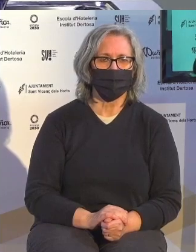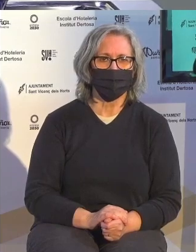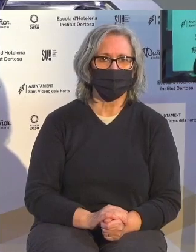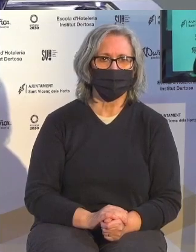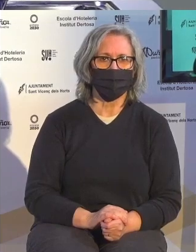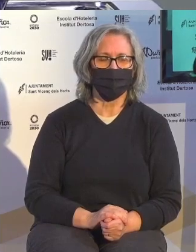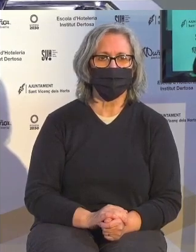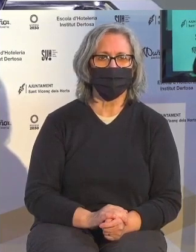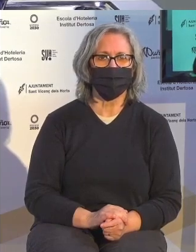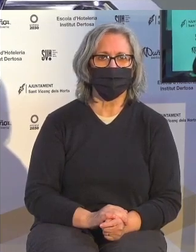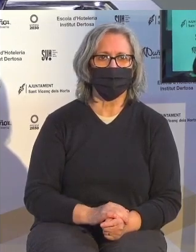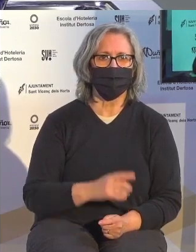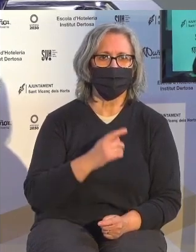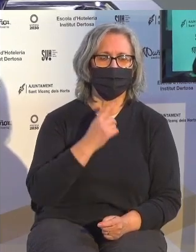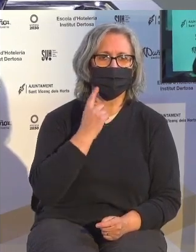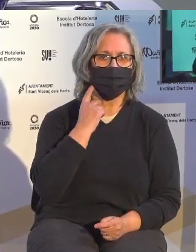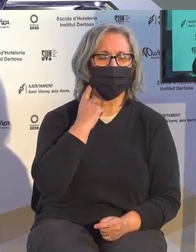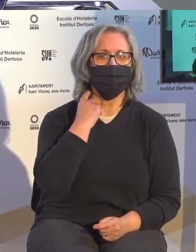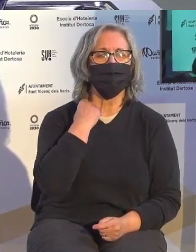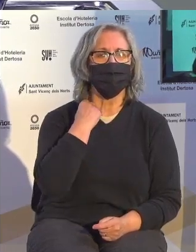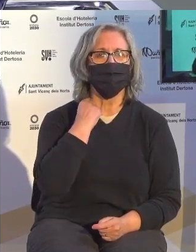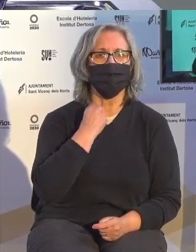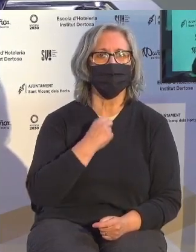para demostrar con más simples